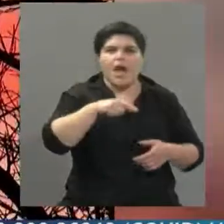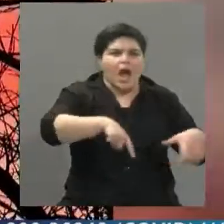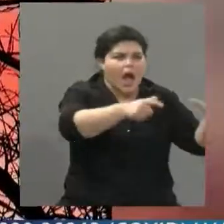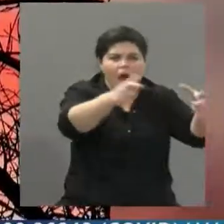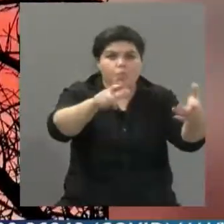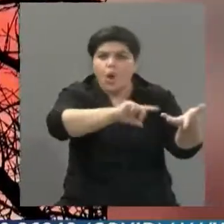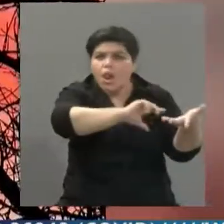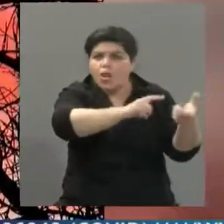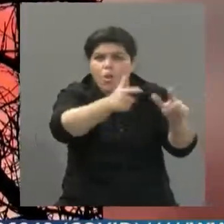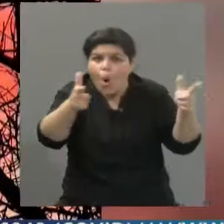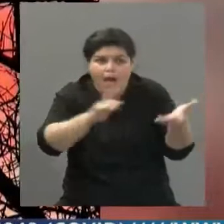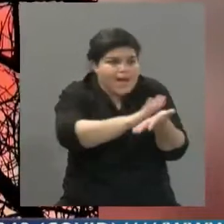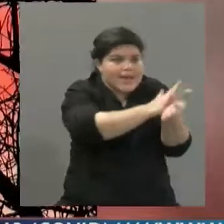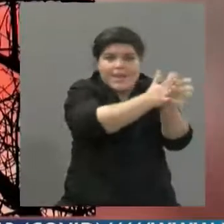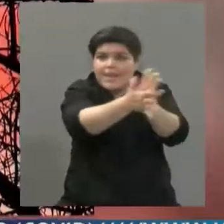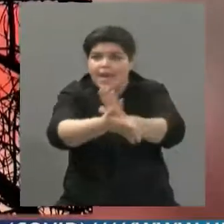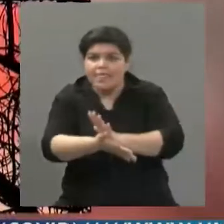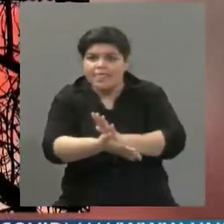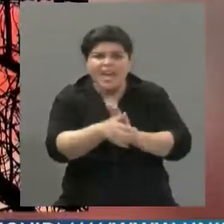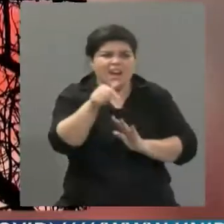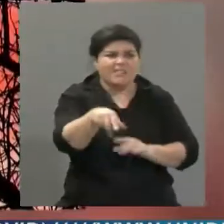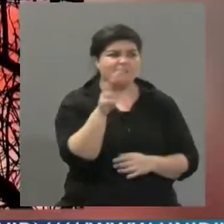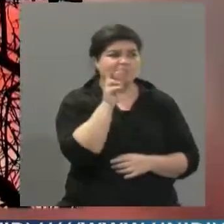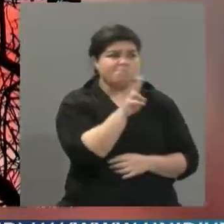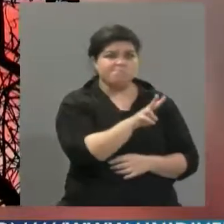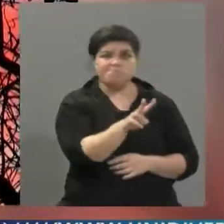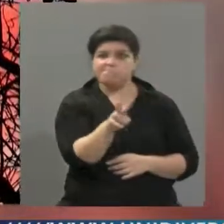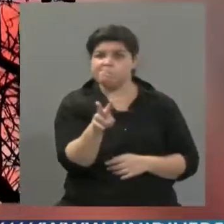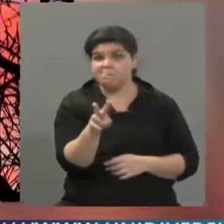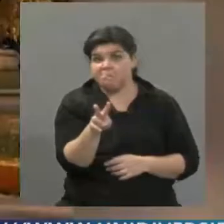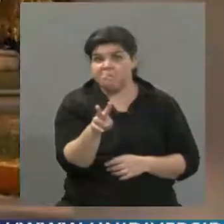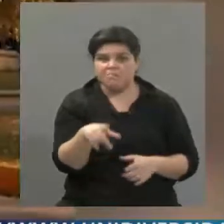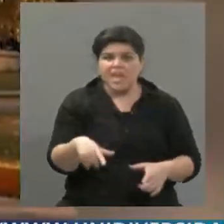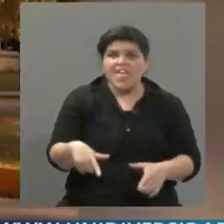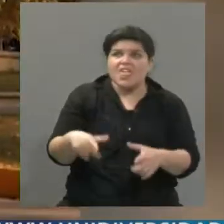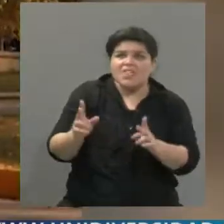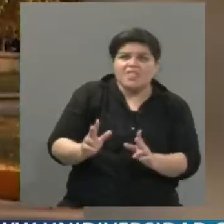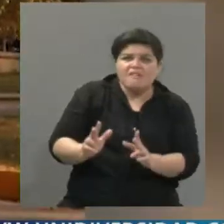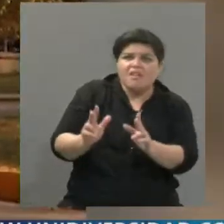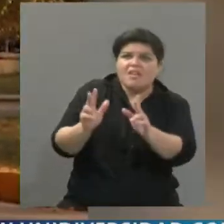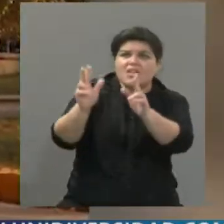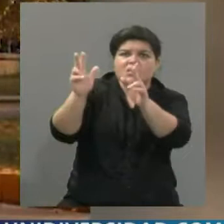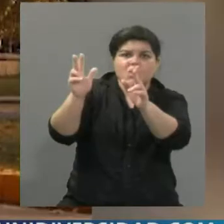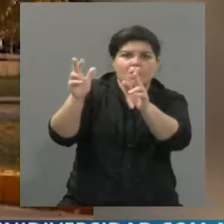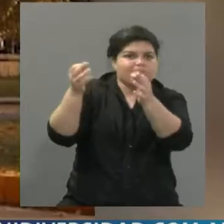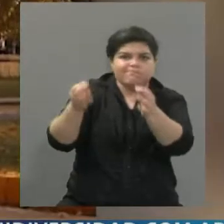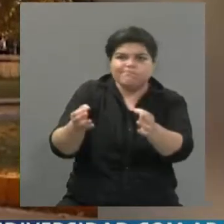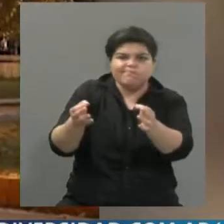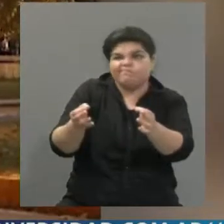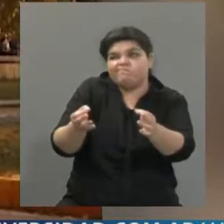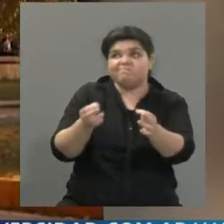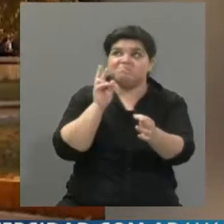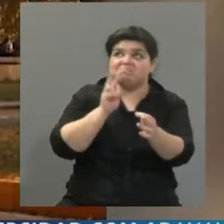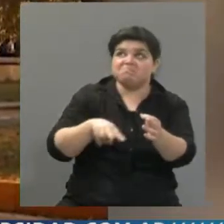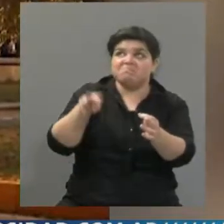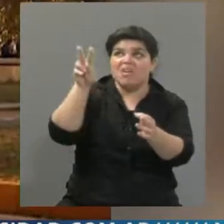gasta mucha energía en producir edificios muy vistosos. Claro. La vista de la ciudad de Mendoza son